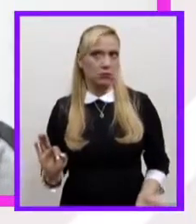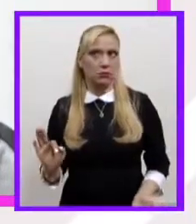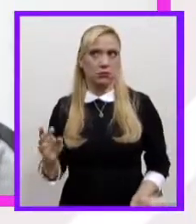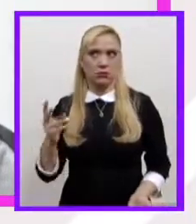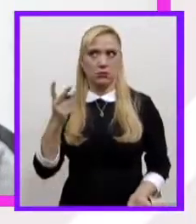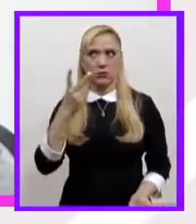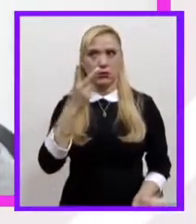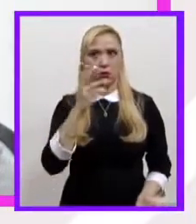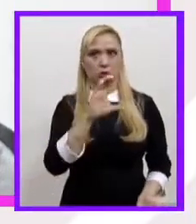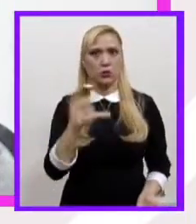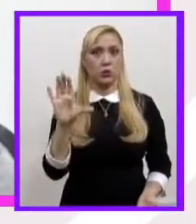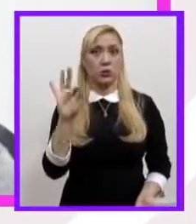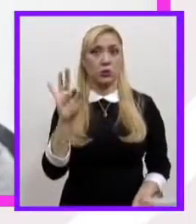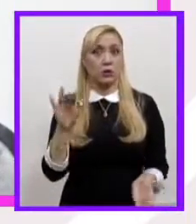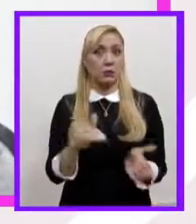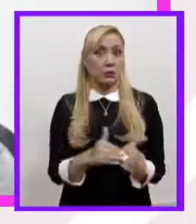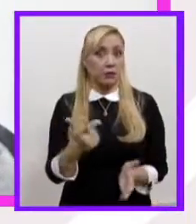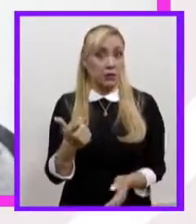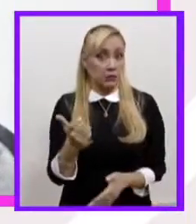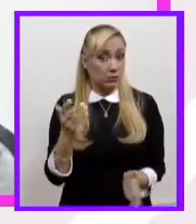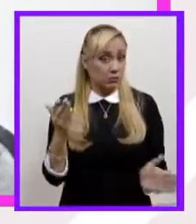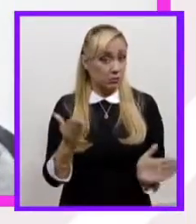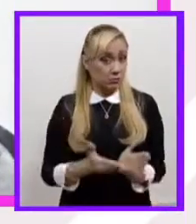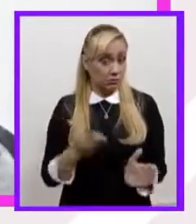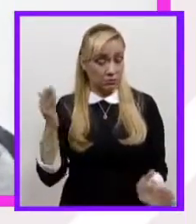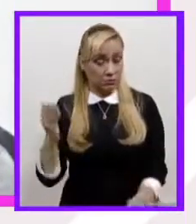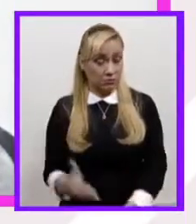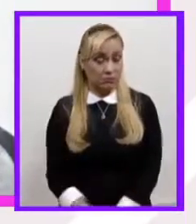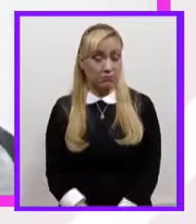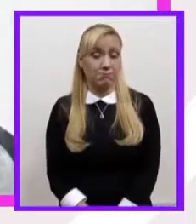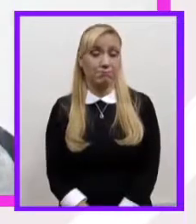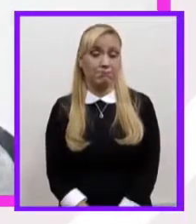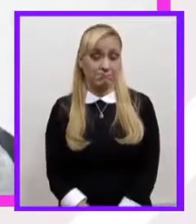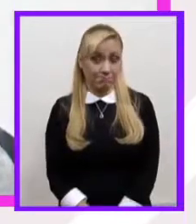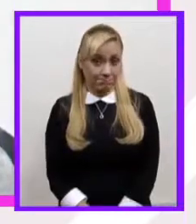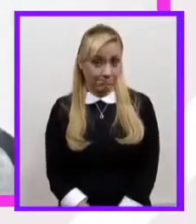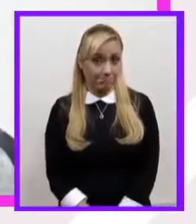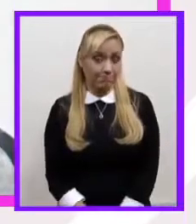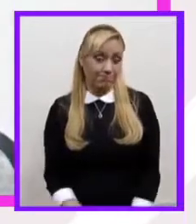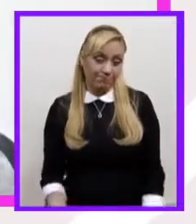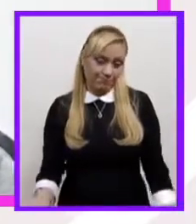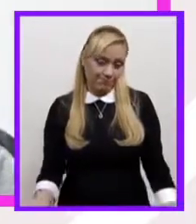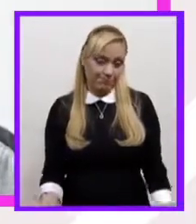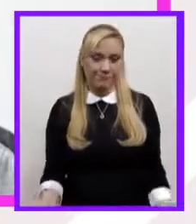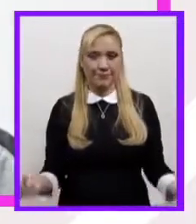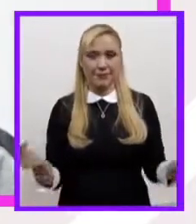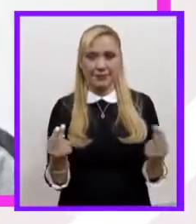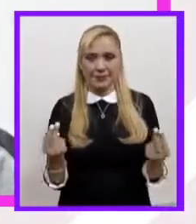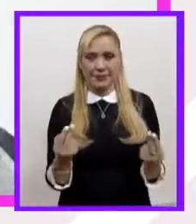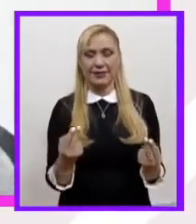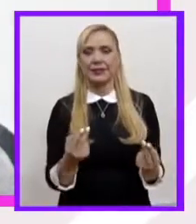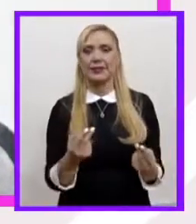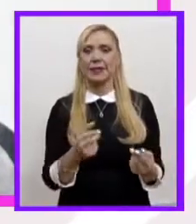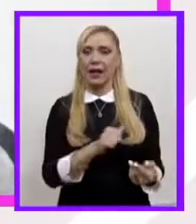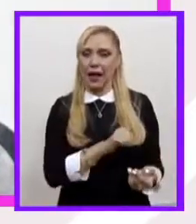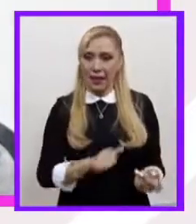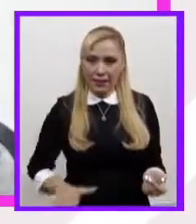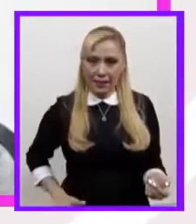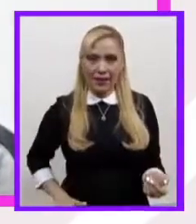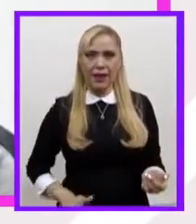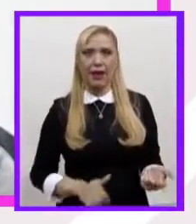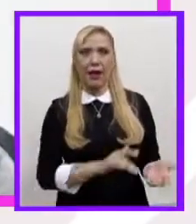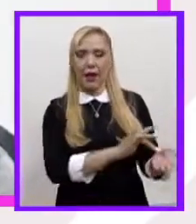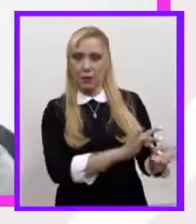hasta 240,000 pesos. Por supuesto que esto requiere la intervención de la alcaldía, que es